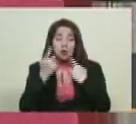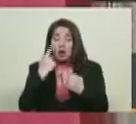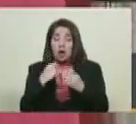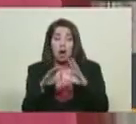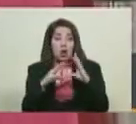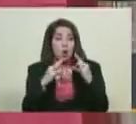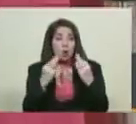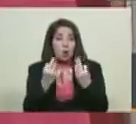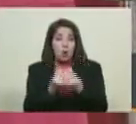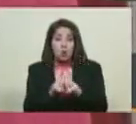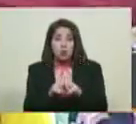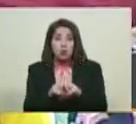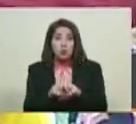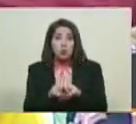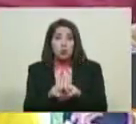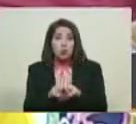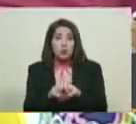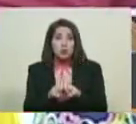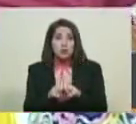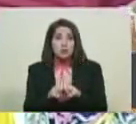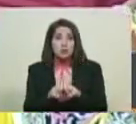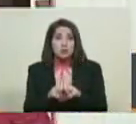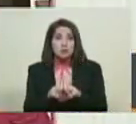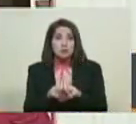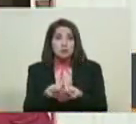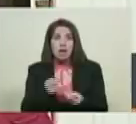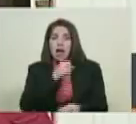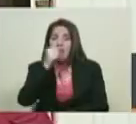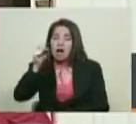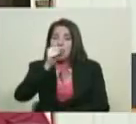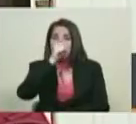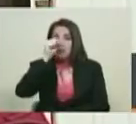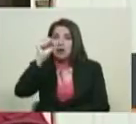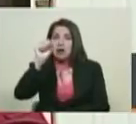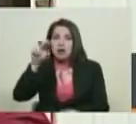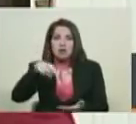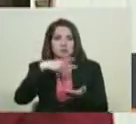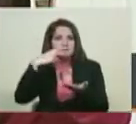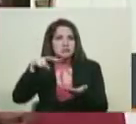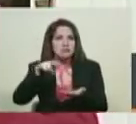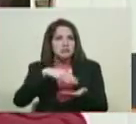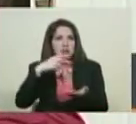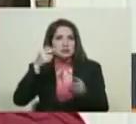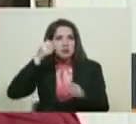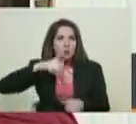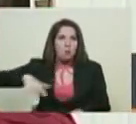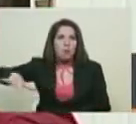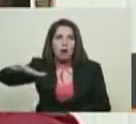a cantar y a bailar en sus pueblos donde nacieron, en sus pueblos de origen.